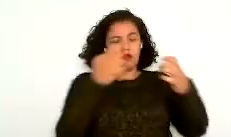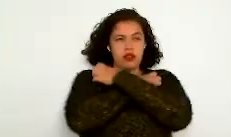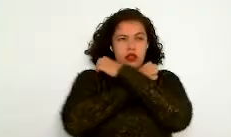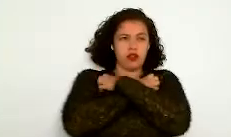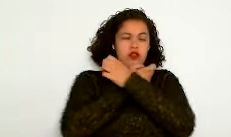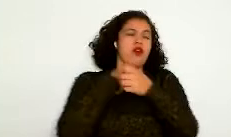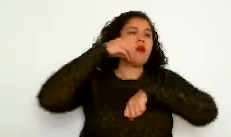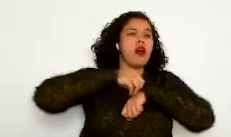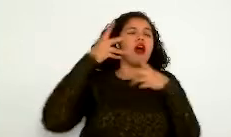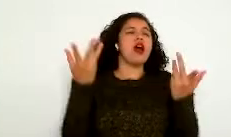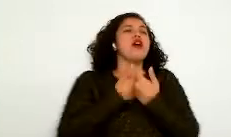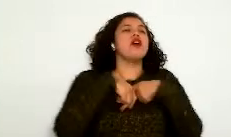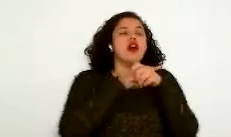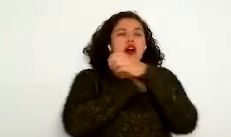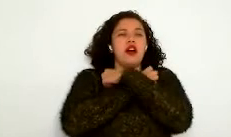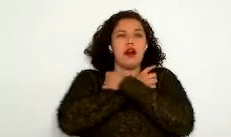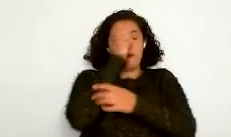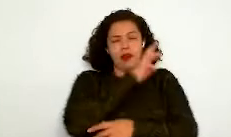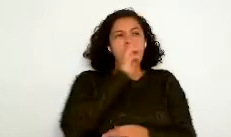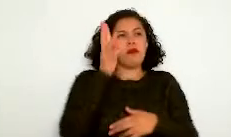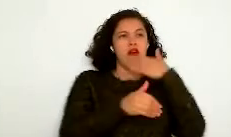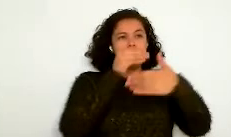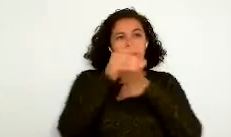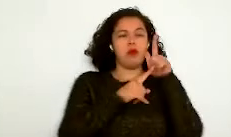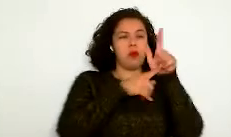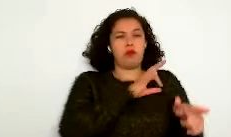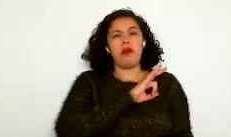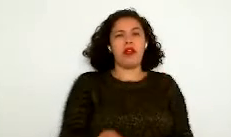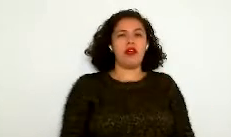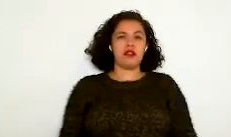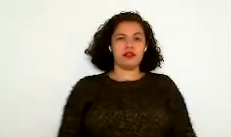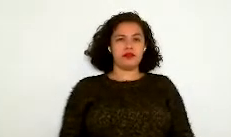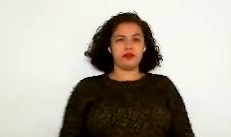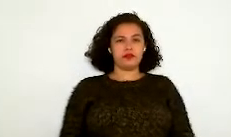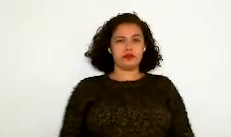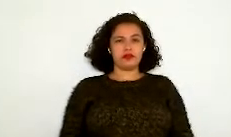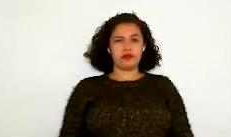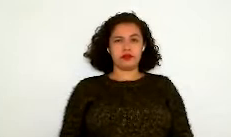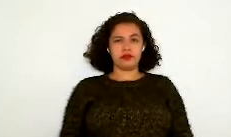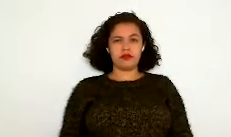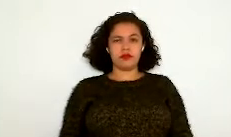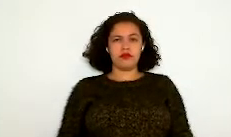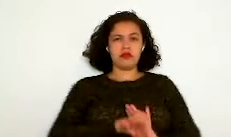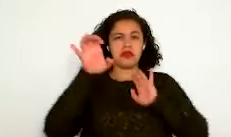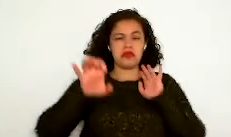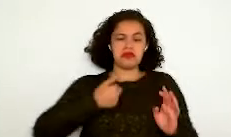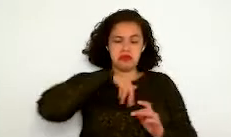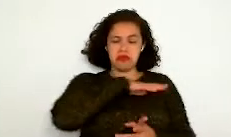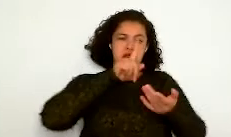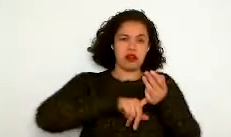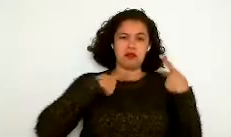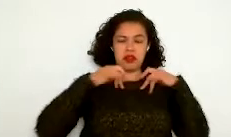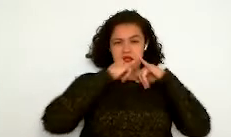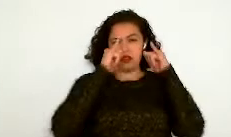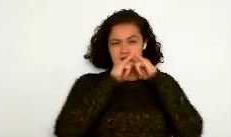una educación social de mejoramiento continuo, es decir, interiorizarnos ya todos como personal dentro de una